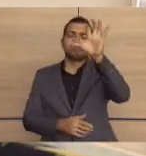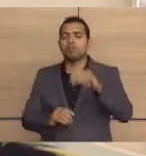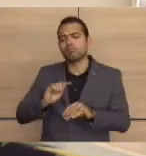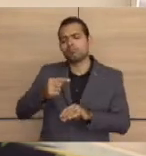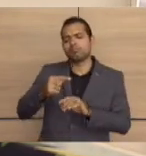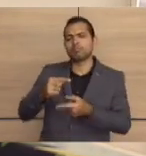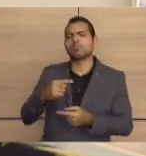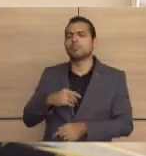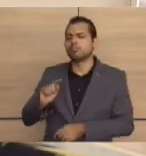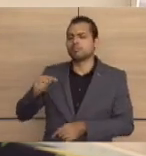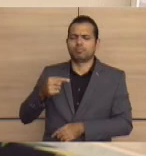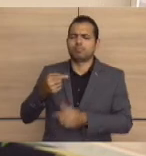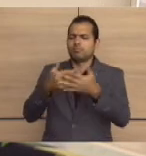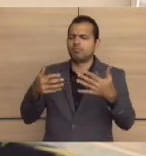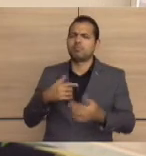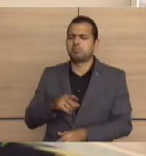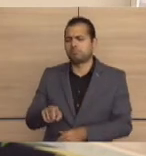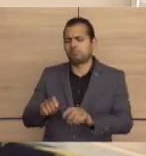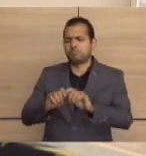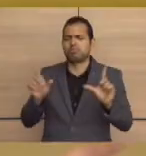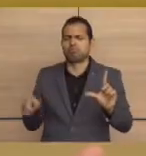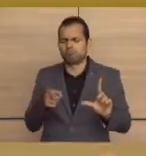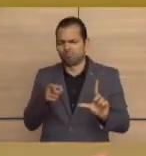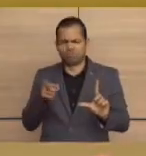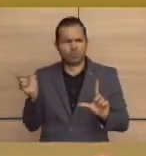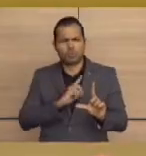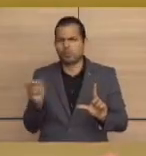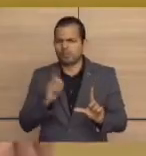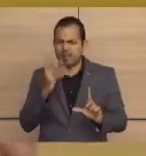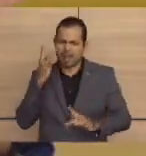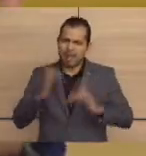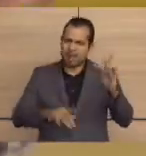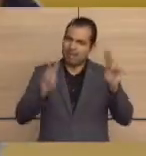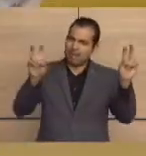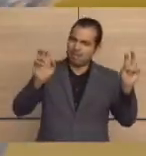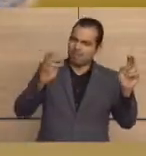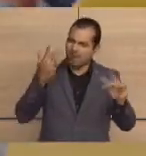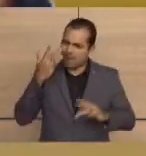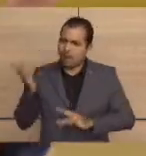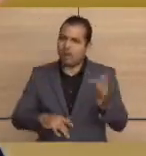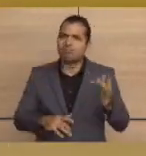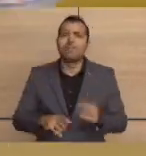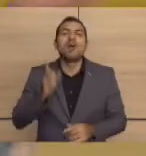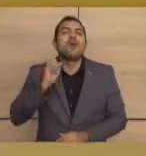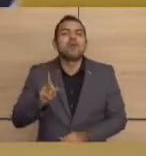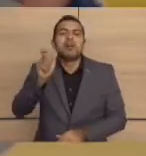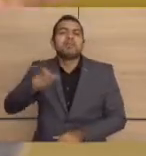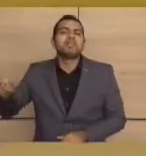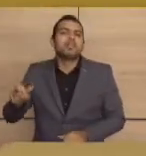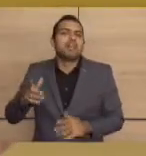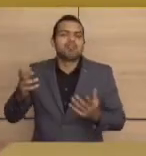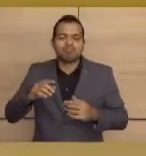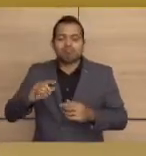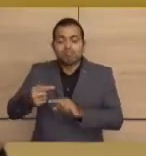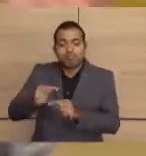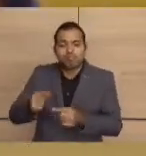forma la gente le dé la importancia. Nosotros en el fútbol logramos hacer lo que logramos, de recuperar